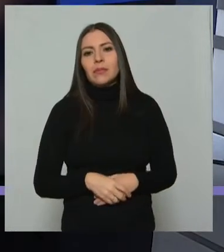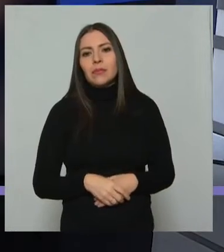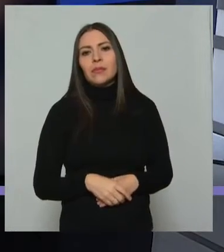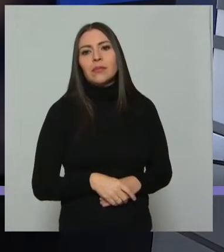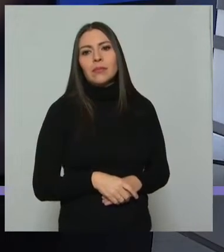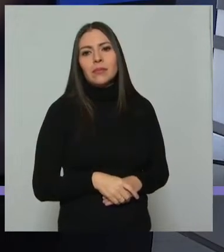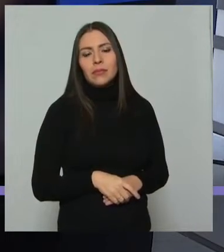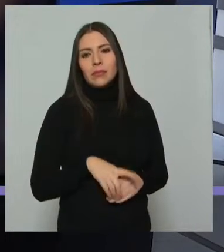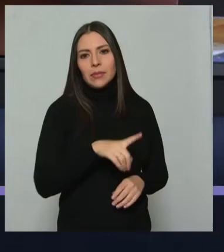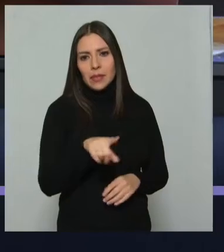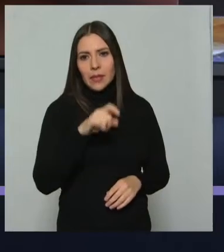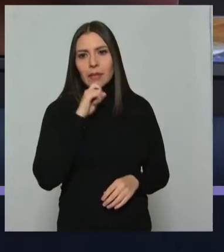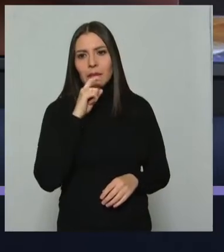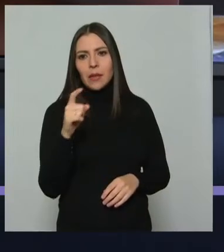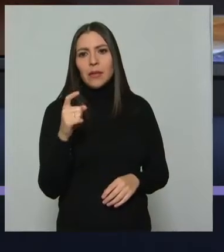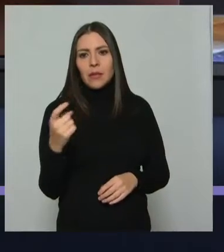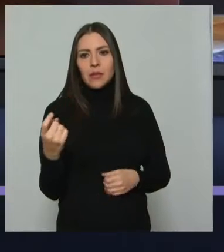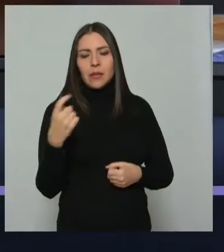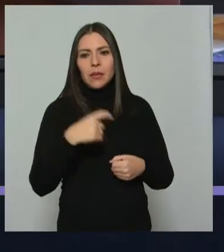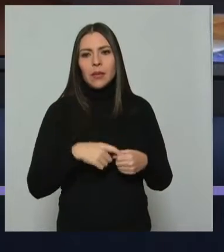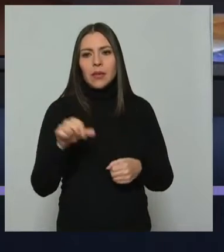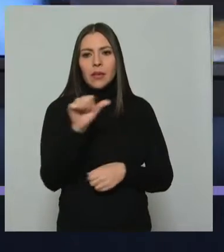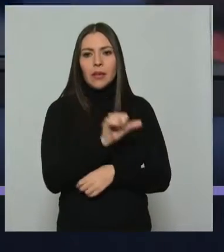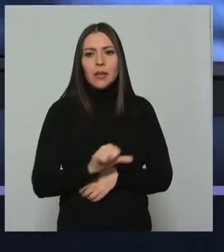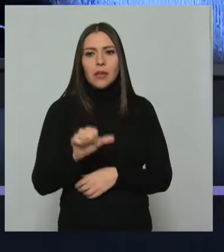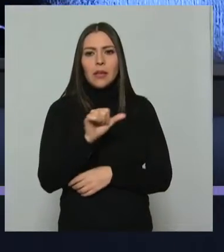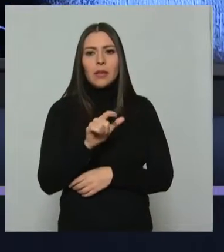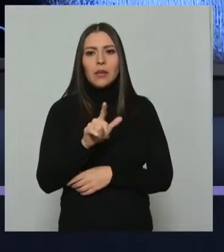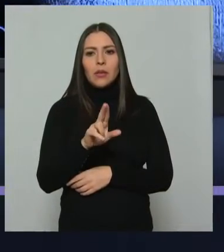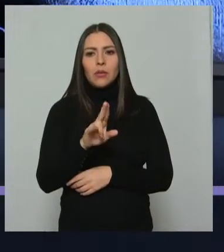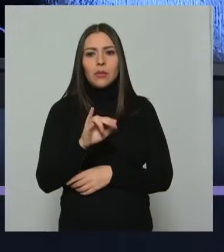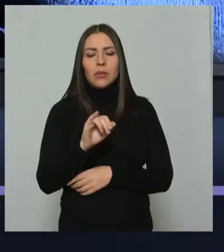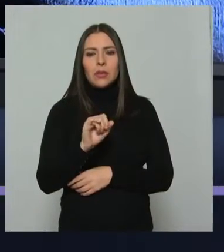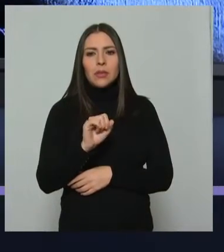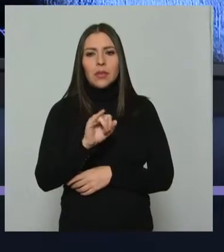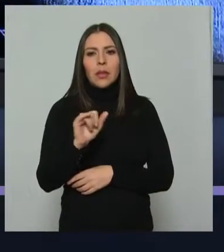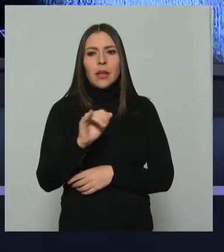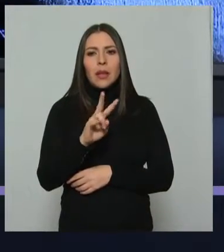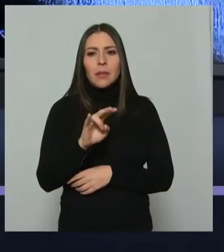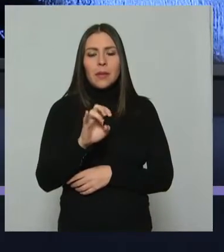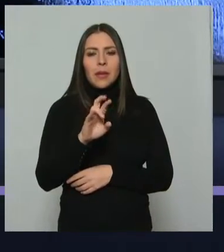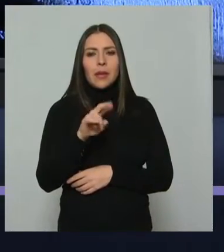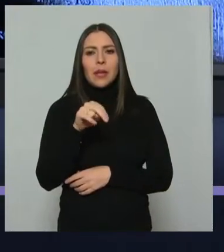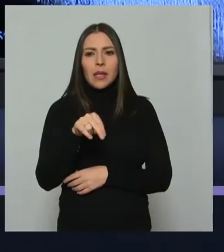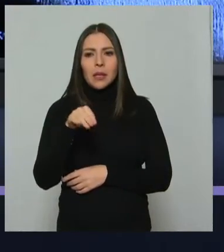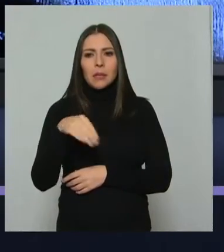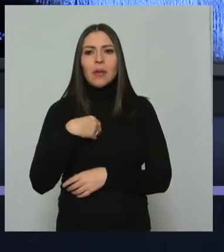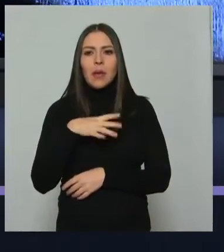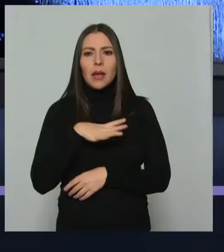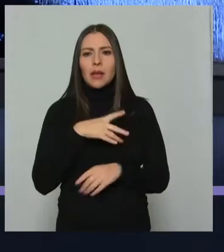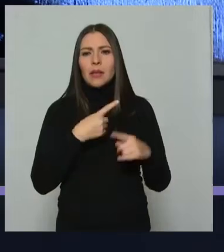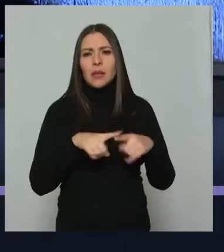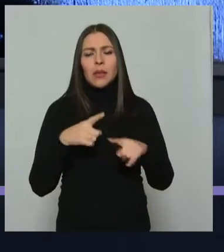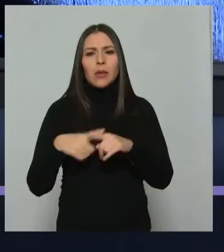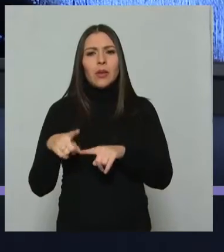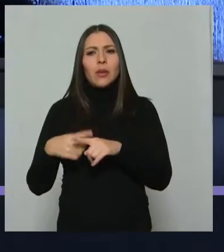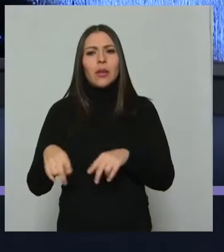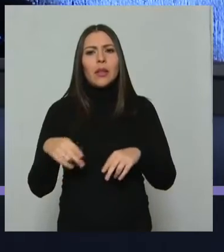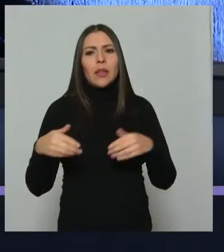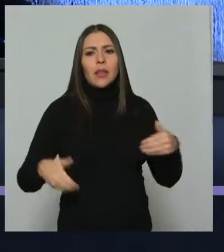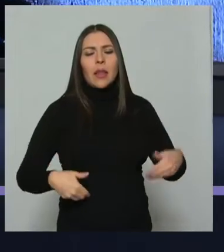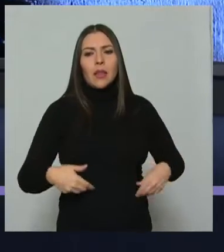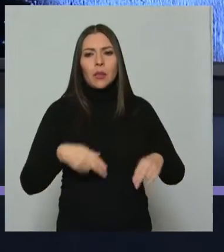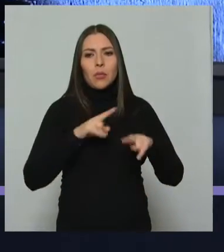sean ¿Cuál es tu bárbaros. cuenta? @Luis Javier NM. Ahí también tengo algunos pases para los amigos de teatro generalmente